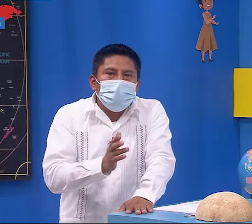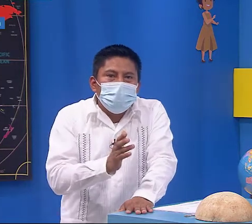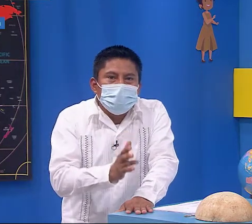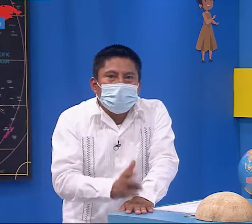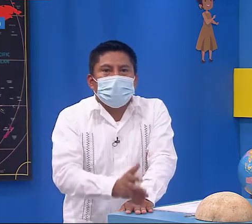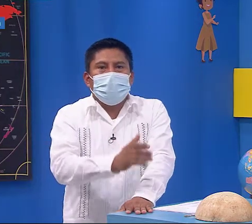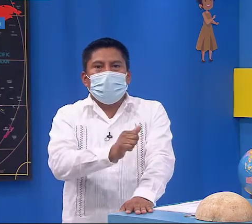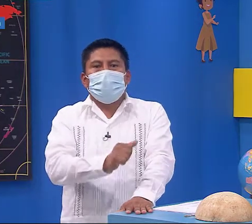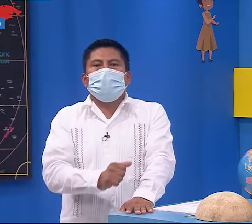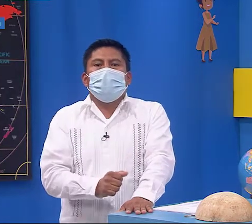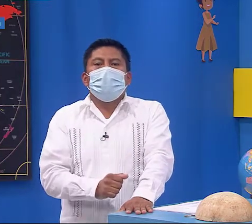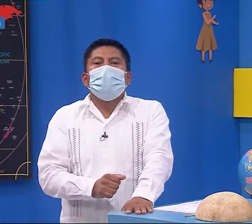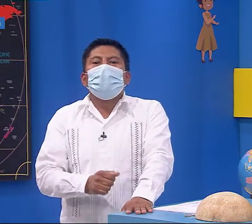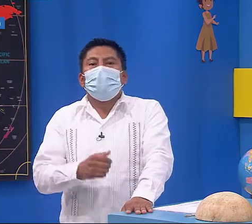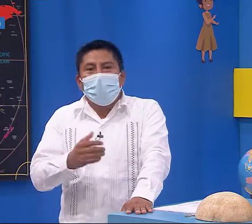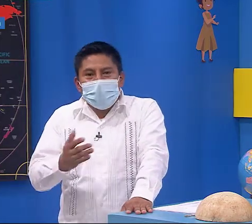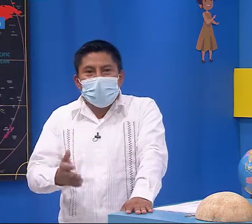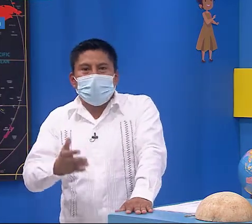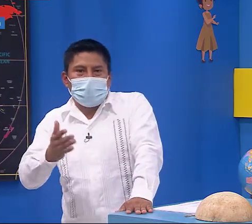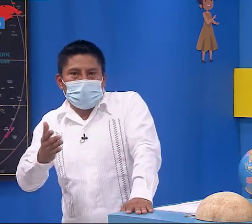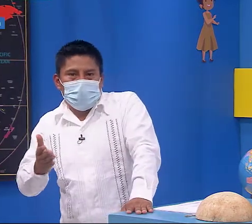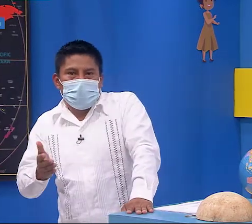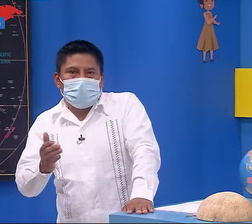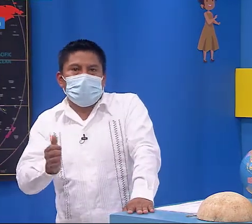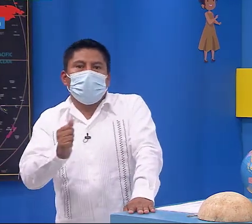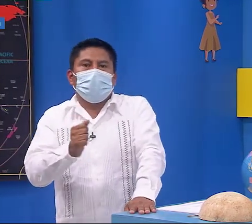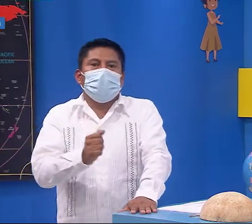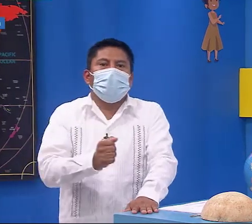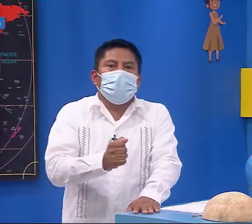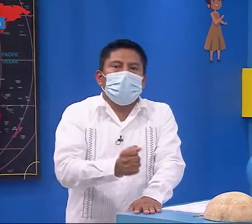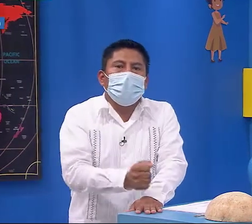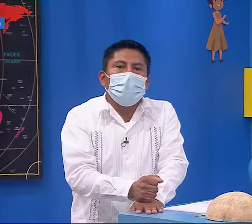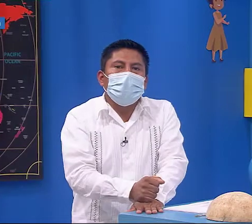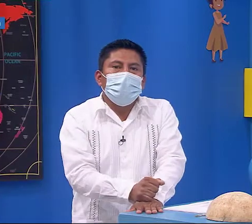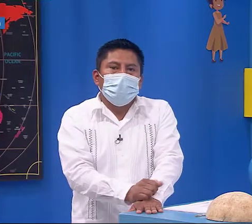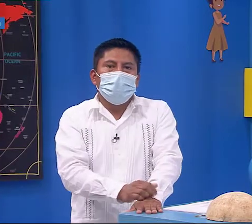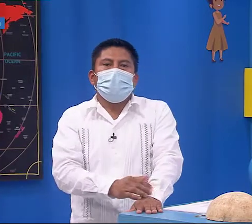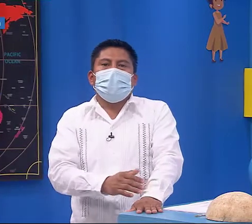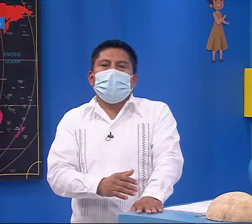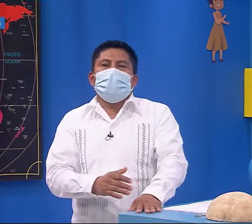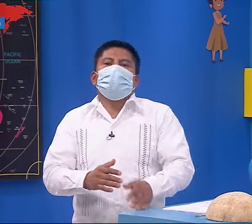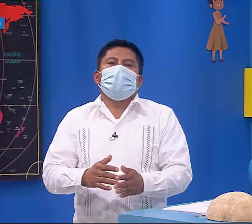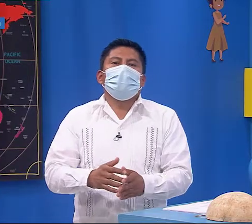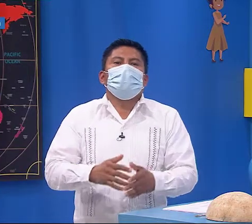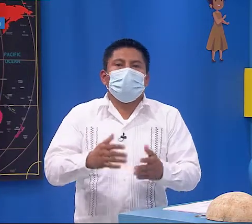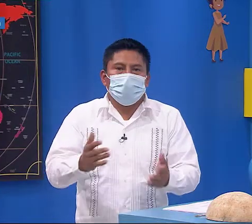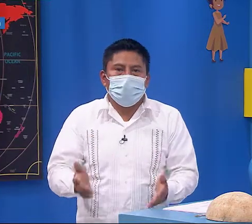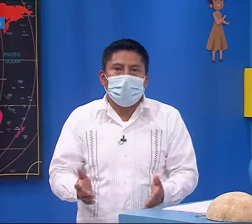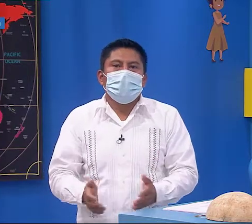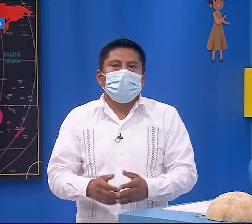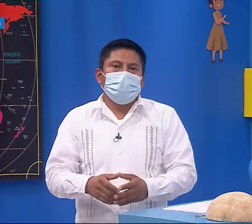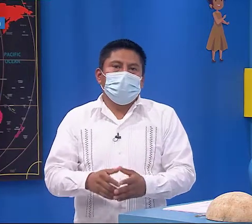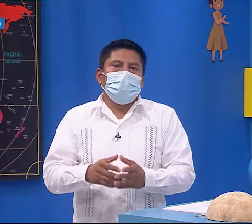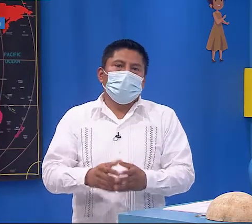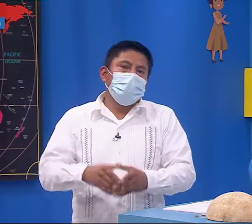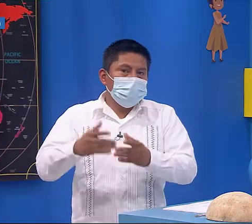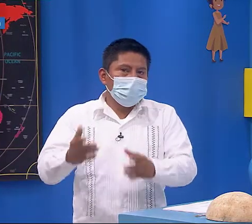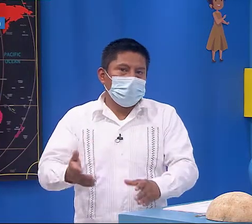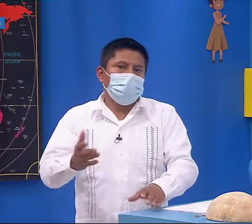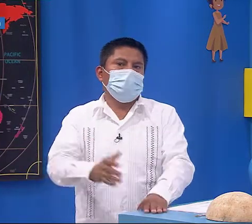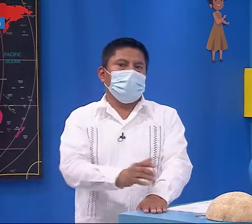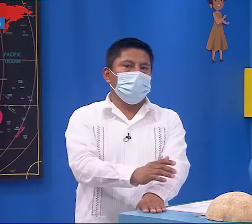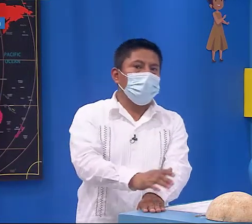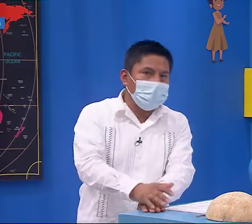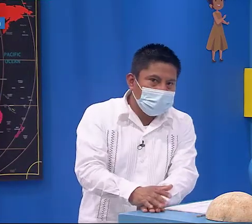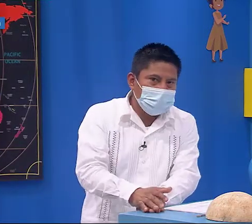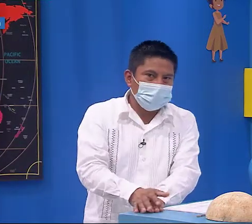gisomar dandihina gosha, manana, rungo dohavi a, que manana, rumo choto ya, que